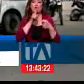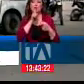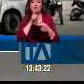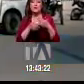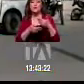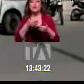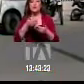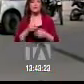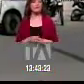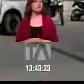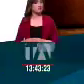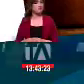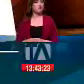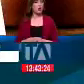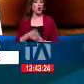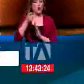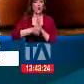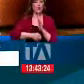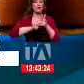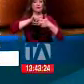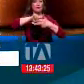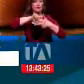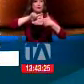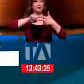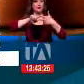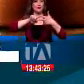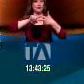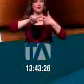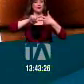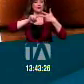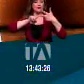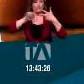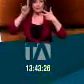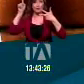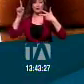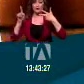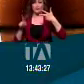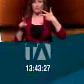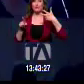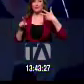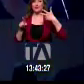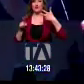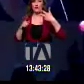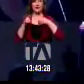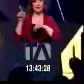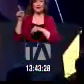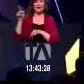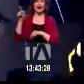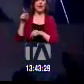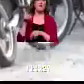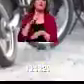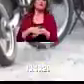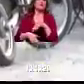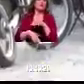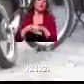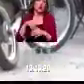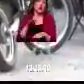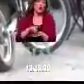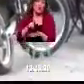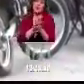Sin embargo, un tribunal conformado por los jueces Manuel Zapán, Rafael Arce y Wilson Landívar declararon inocentes a Daniel y